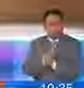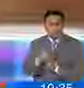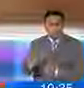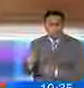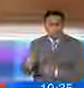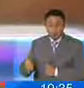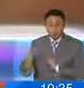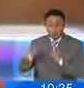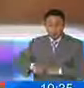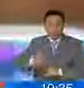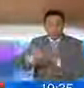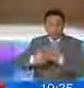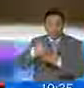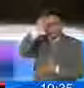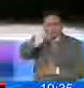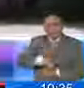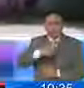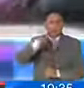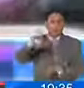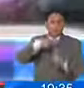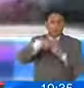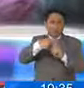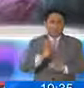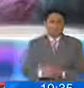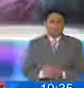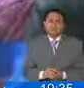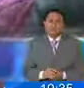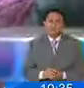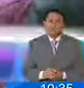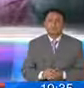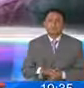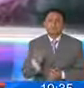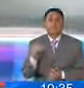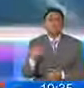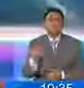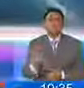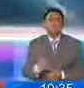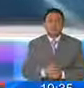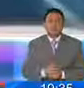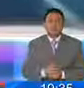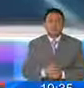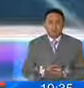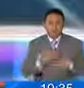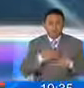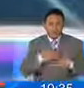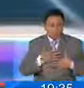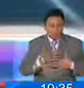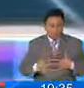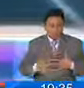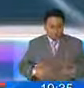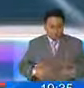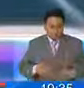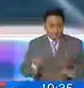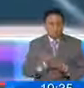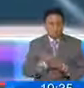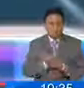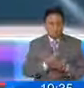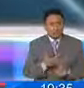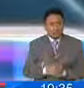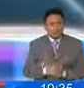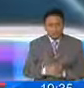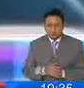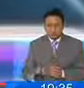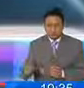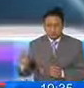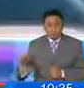tome decisiones acertadas. El reconocimiento en que el adolescente está autodescubriéndose, se le permita que pueda